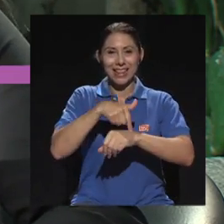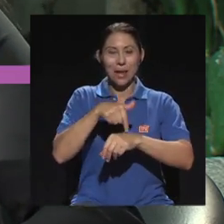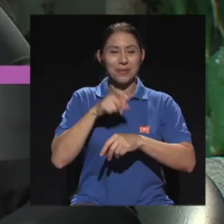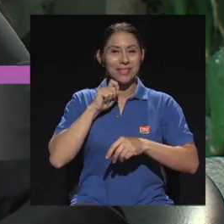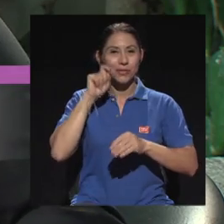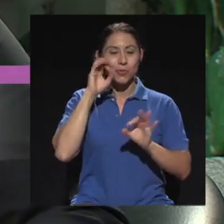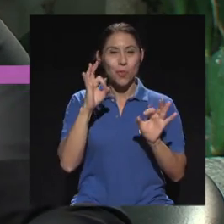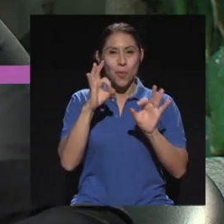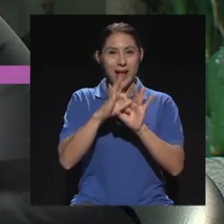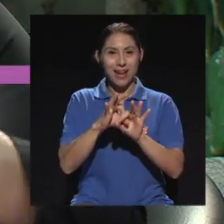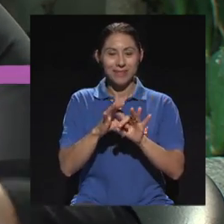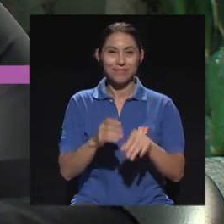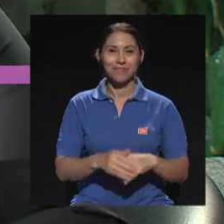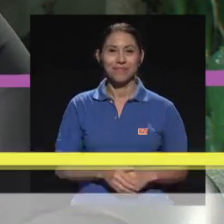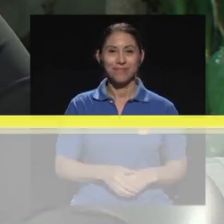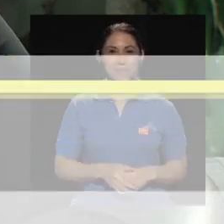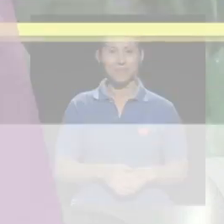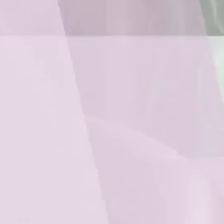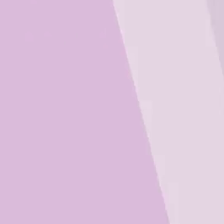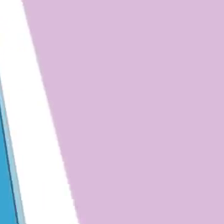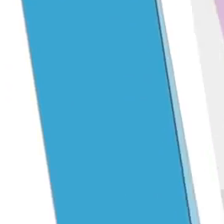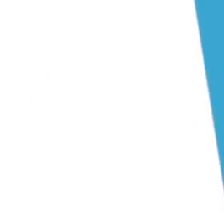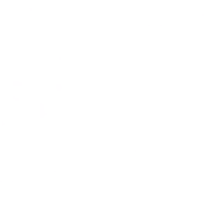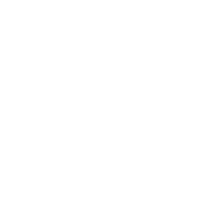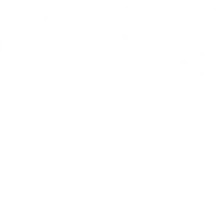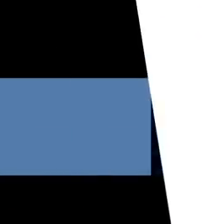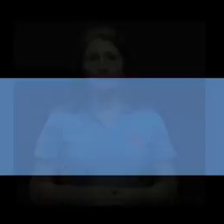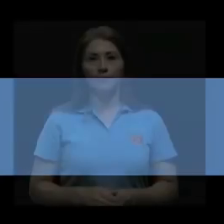esta etapa sexual, pero ya regresamos.